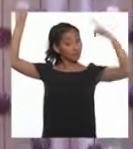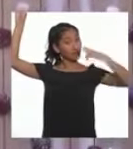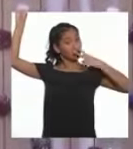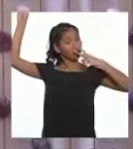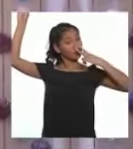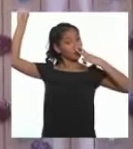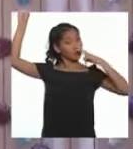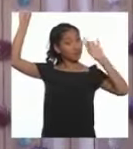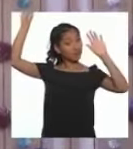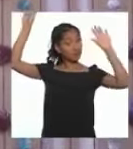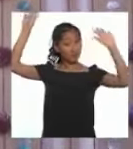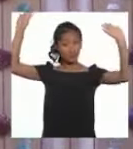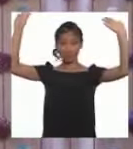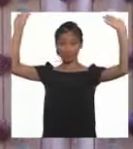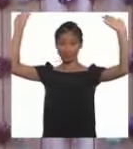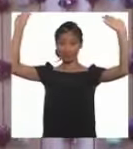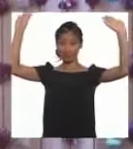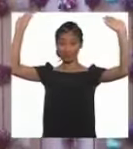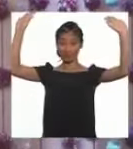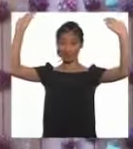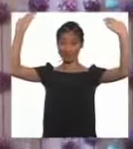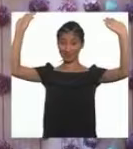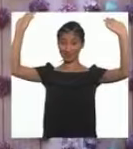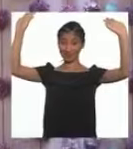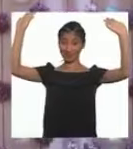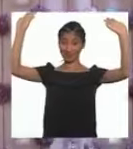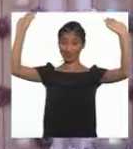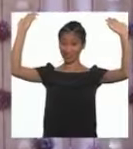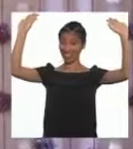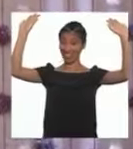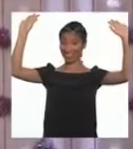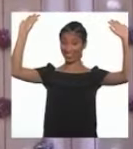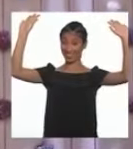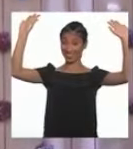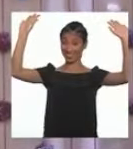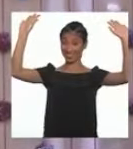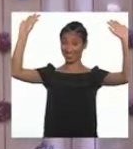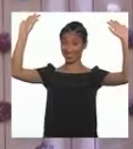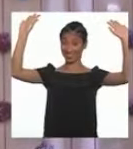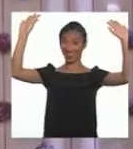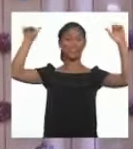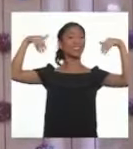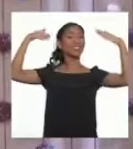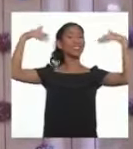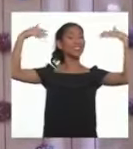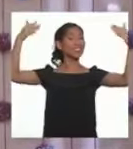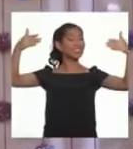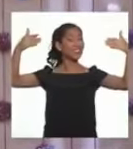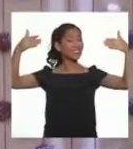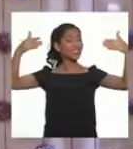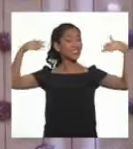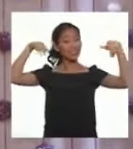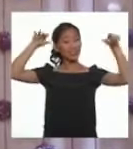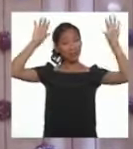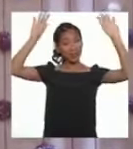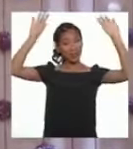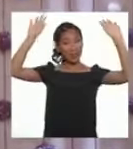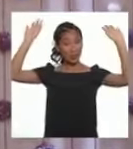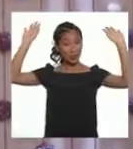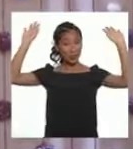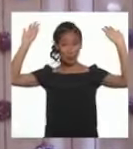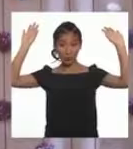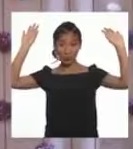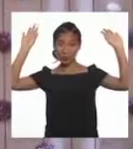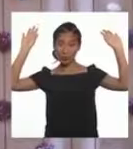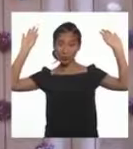Nuestros brazos quedan suspendidos en alto. ¡Así! Luego, soltamos el aire